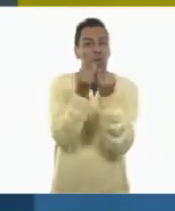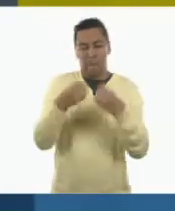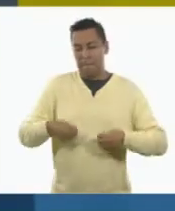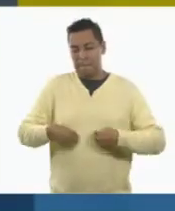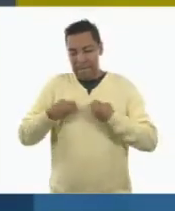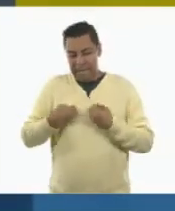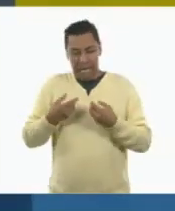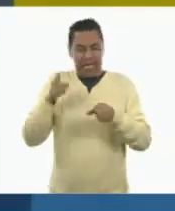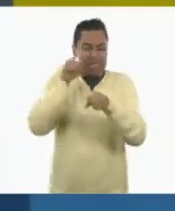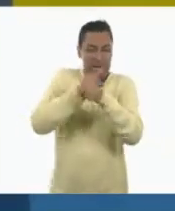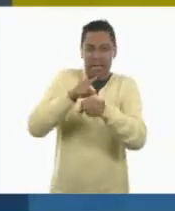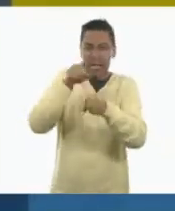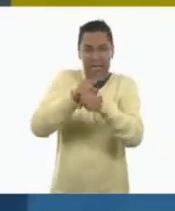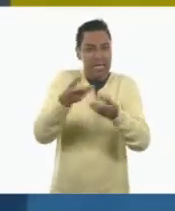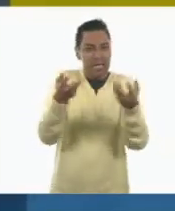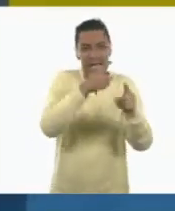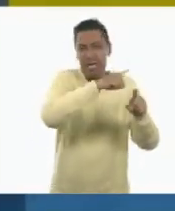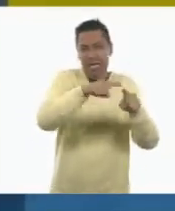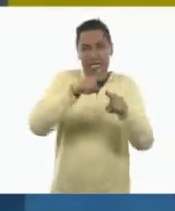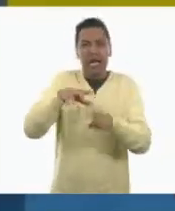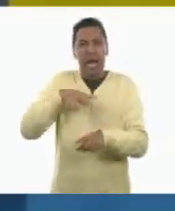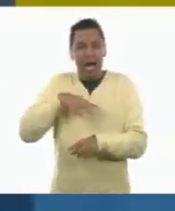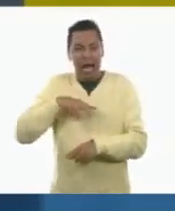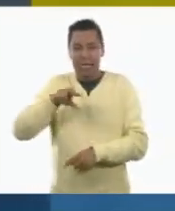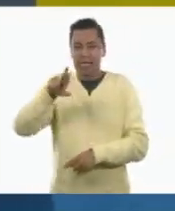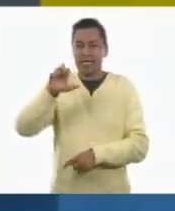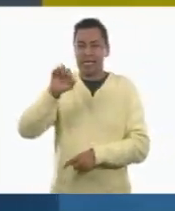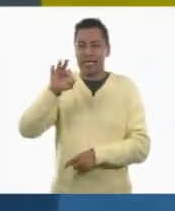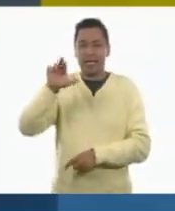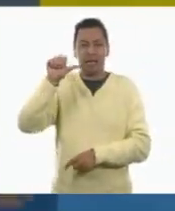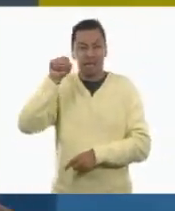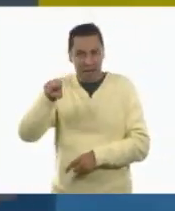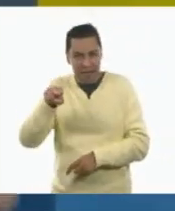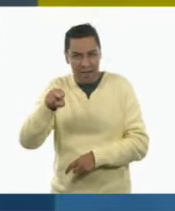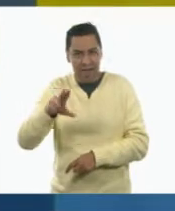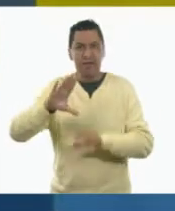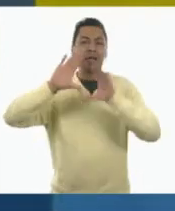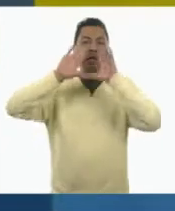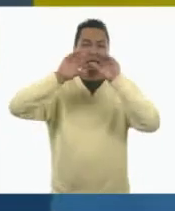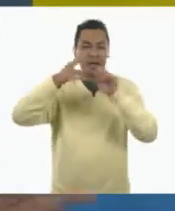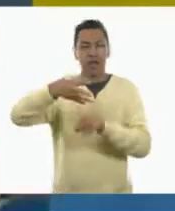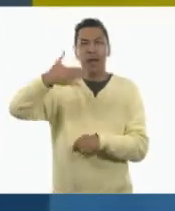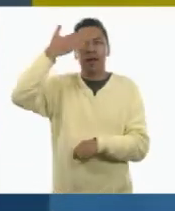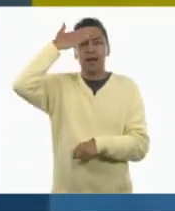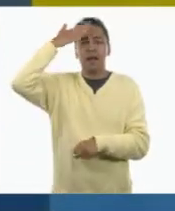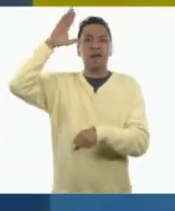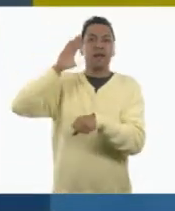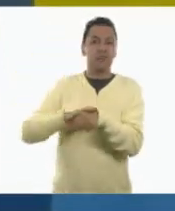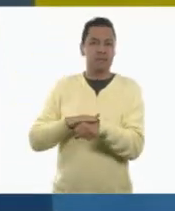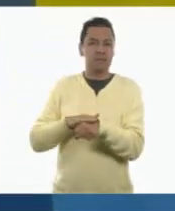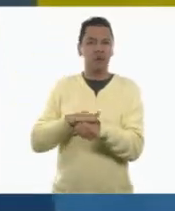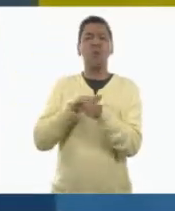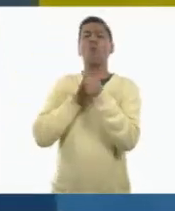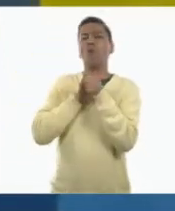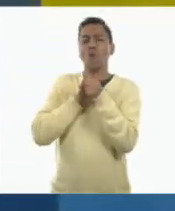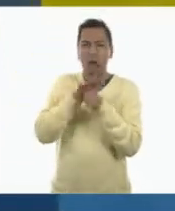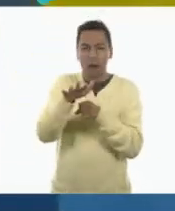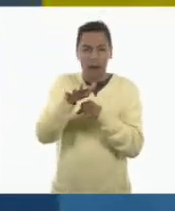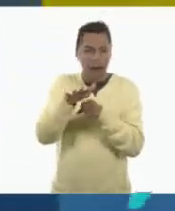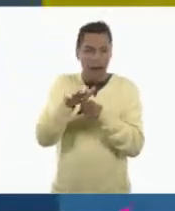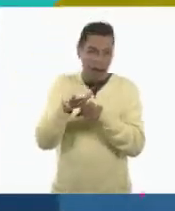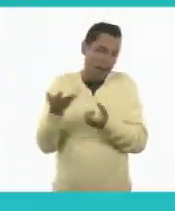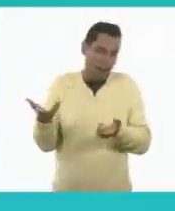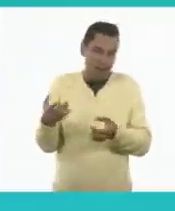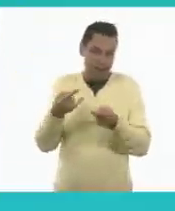la fábula que tú me estás trayendo, de la moraleja desprendimos una enseñanza y esa enseñanza también la reflejamos por medio